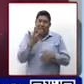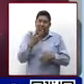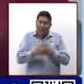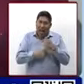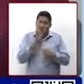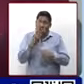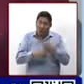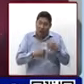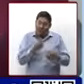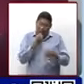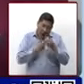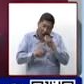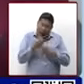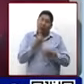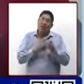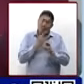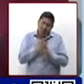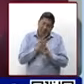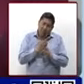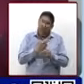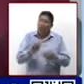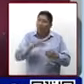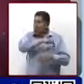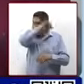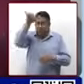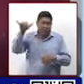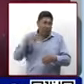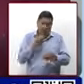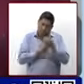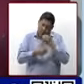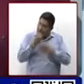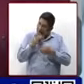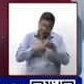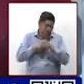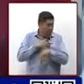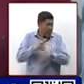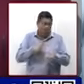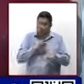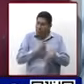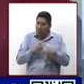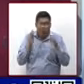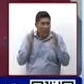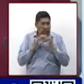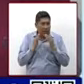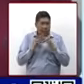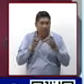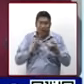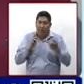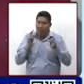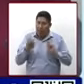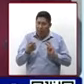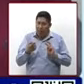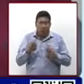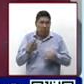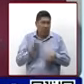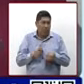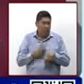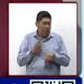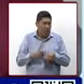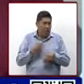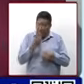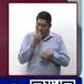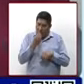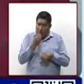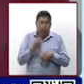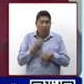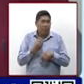está alimentándose regularmente con lo que el resto de la gente come en la casa, ¿no? Un cambio en su rutina de alimentación, en lo